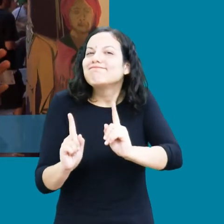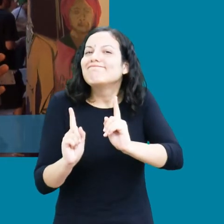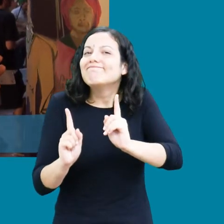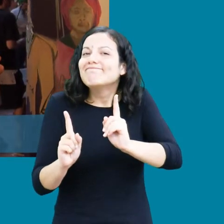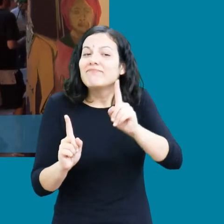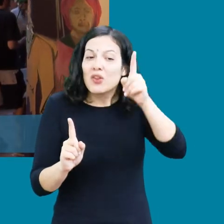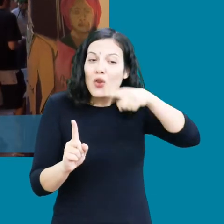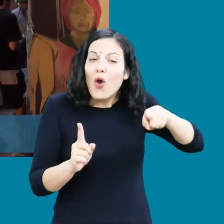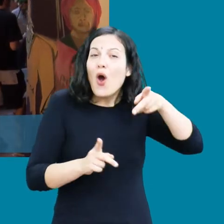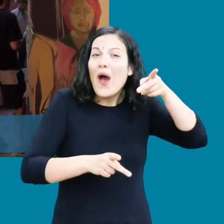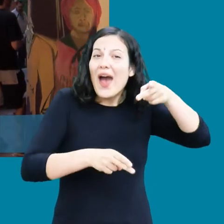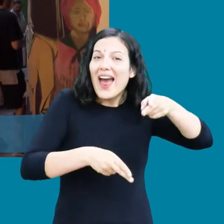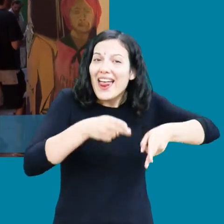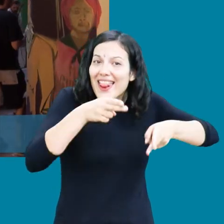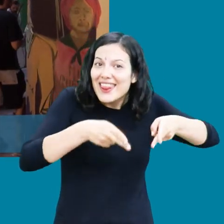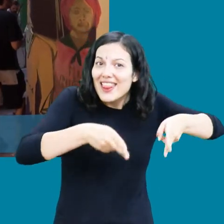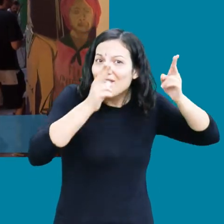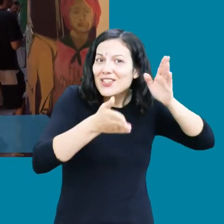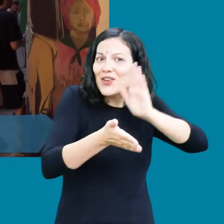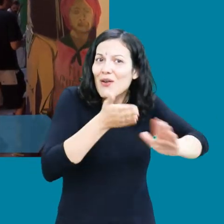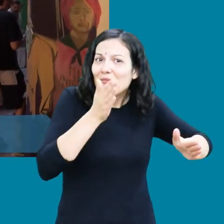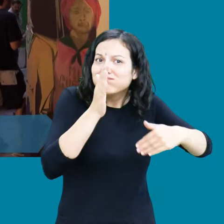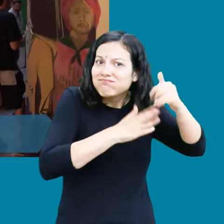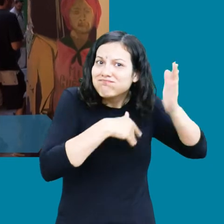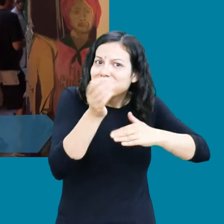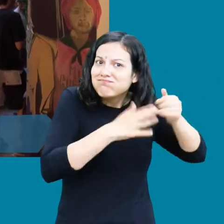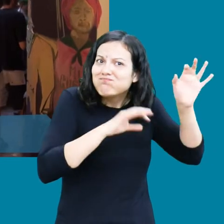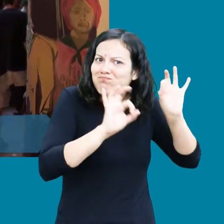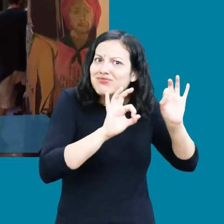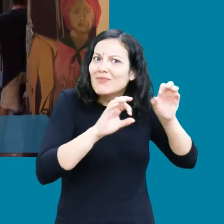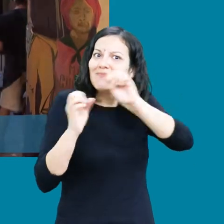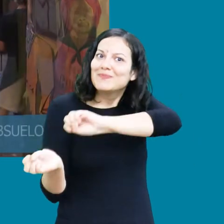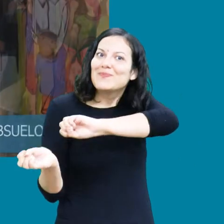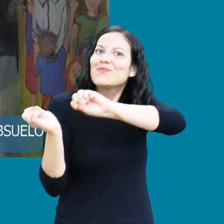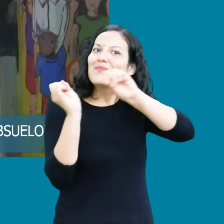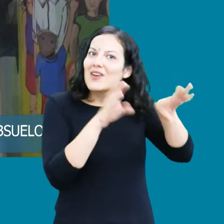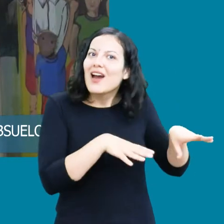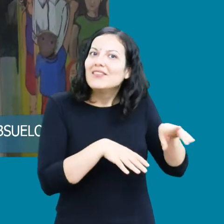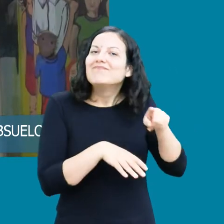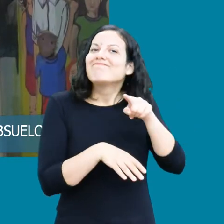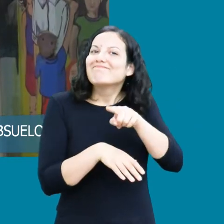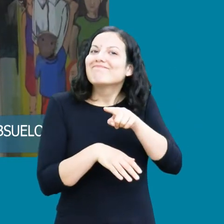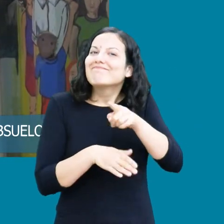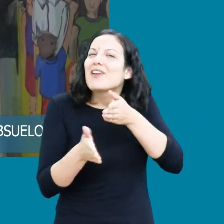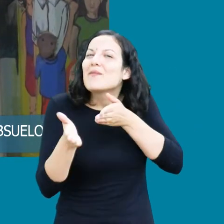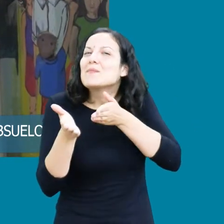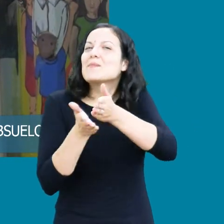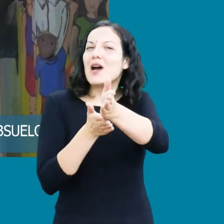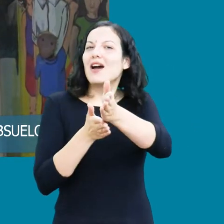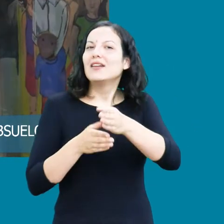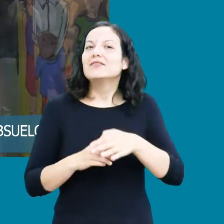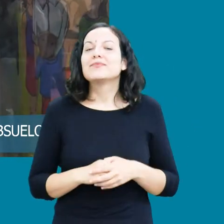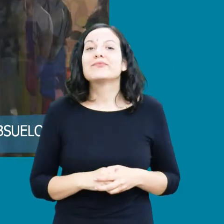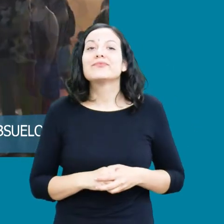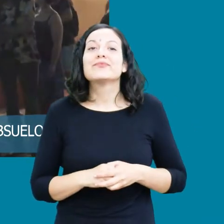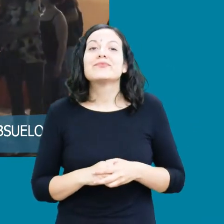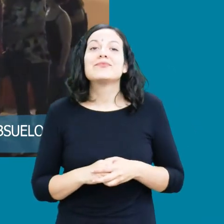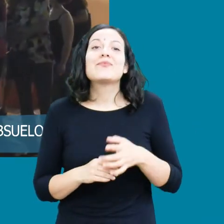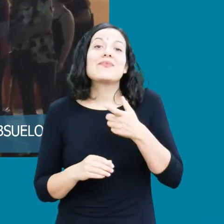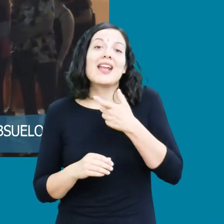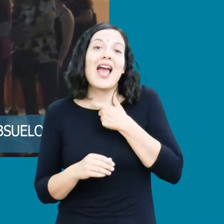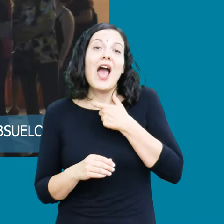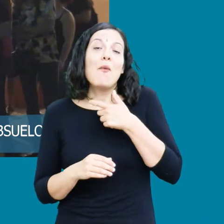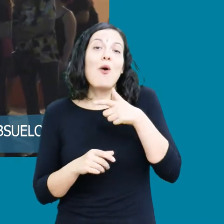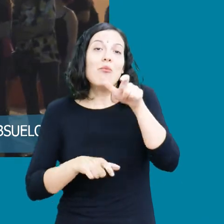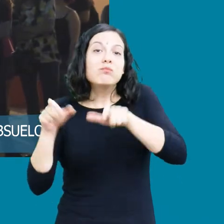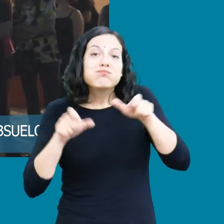nos podamos terminar de ir, cuando ya tengamos concluido el edificio más nuevo. Y bueno, queremos que la comunidad